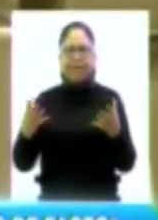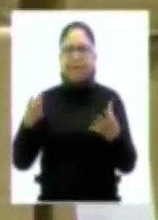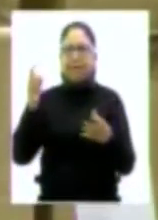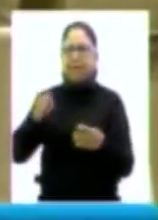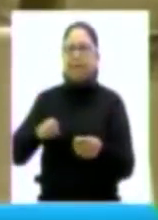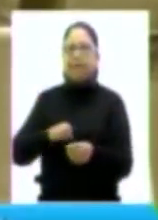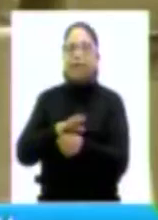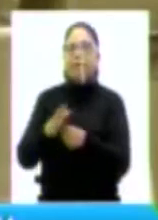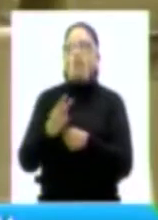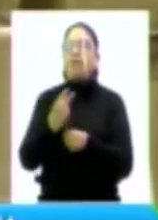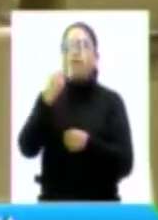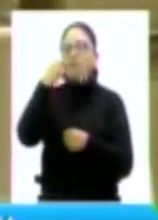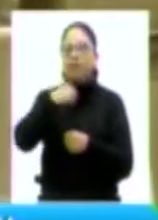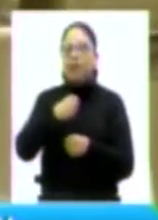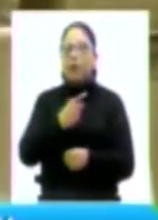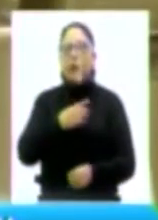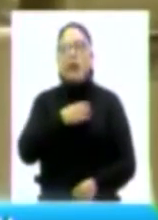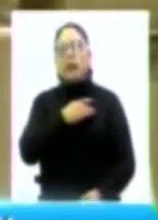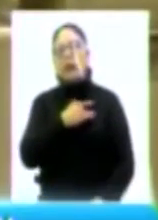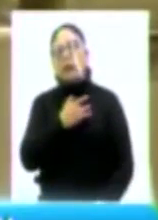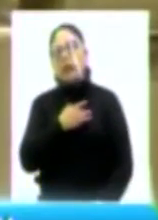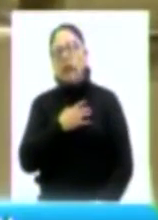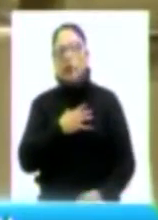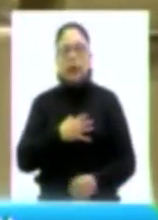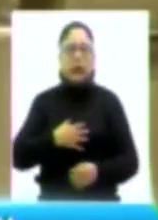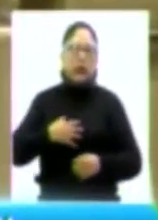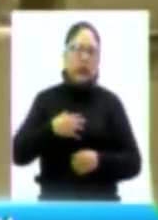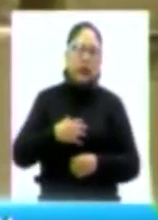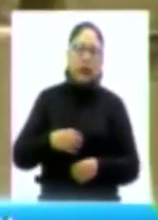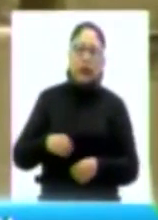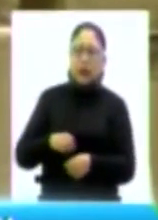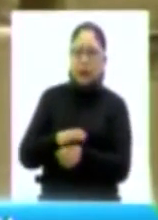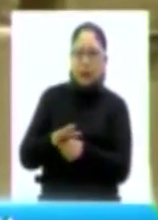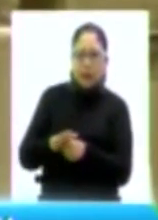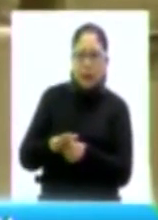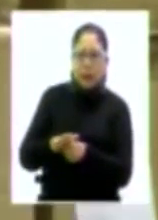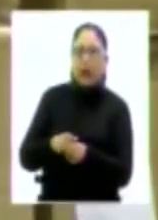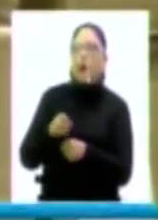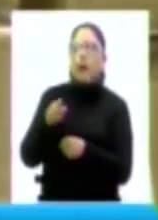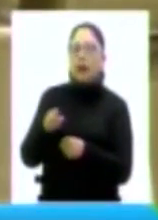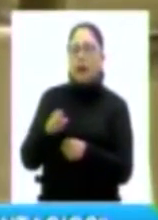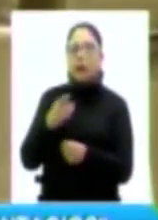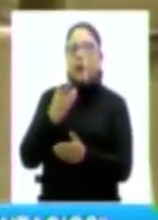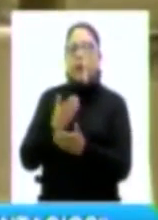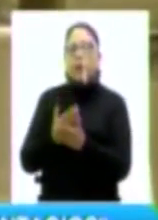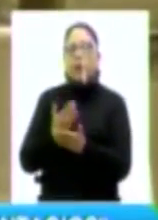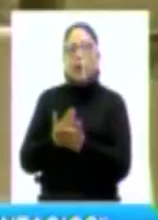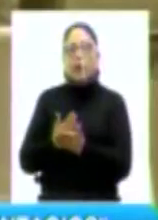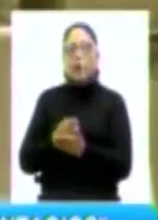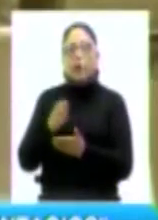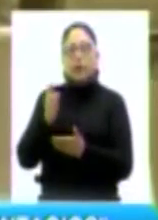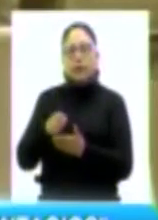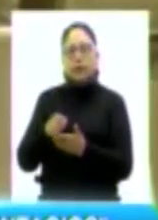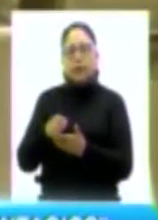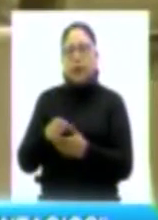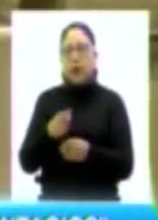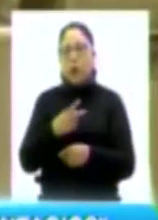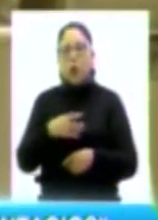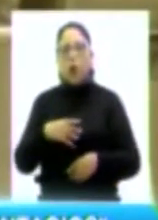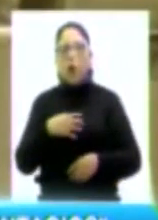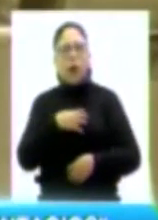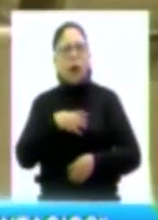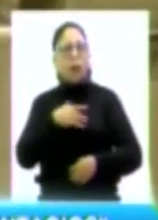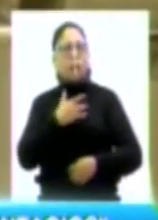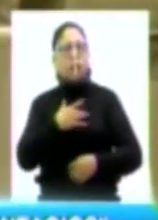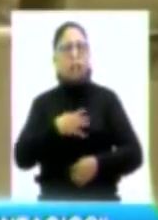a quienes tienen los síntomas del coronavirus, sino fundamentalmente a los denominados asintomáticos